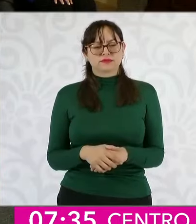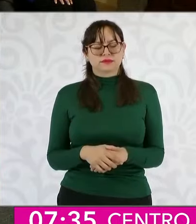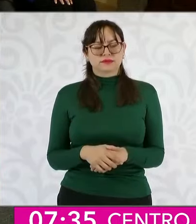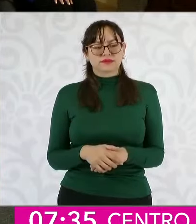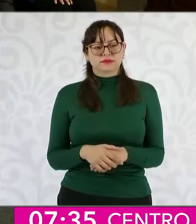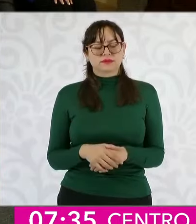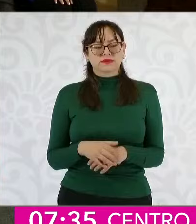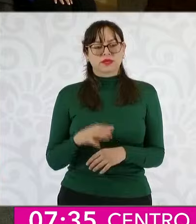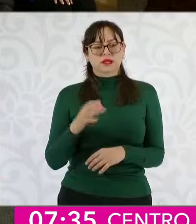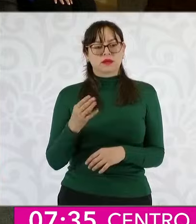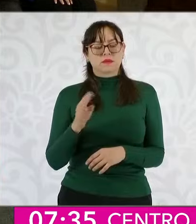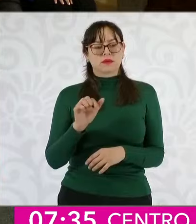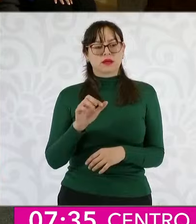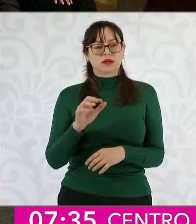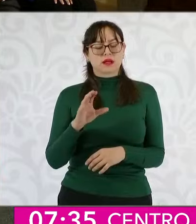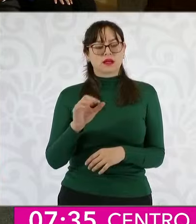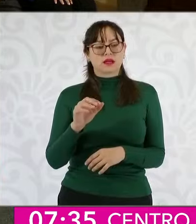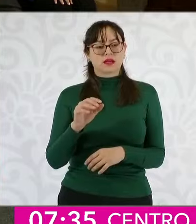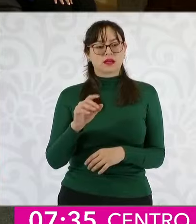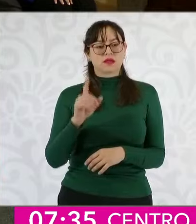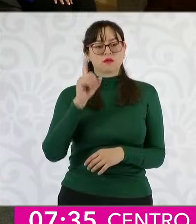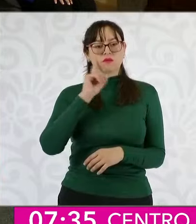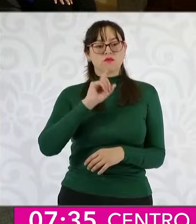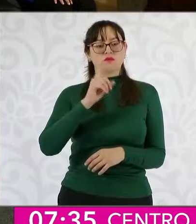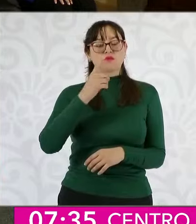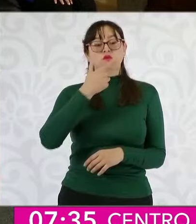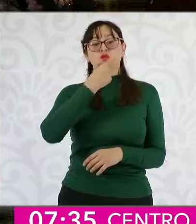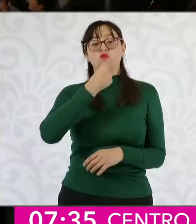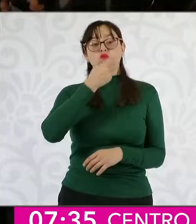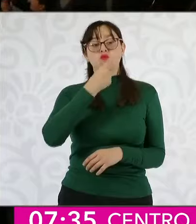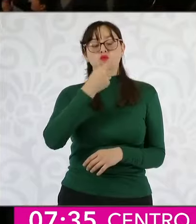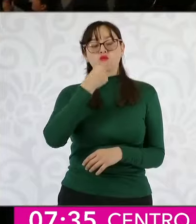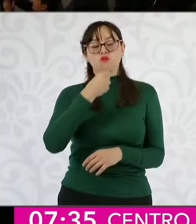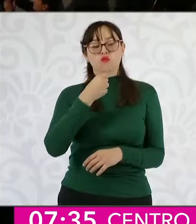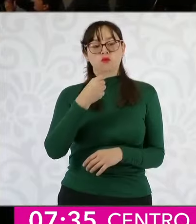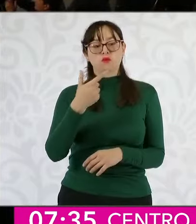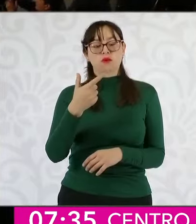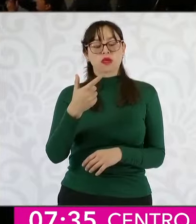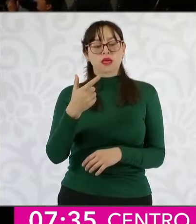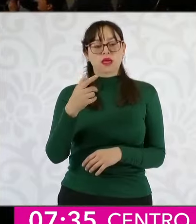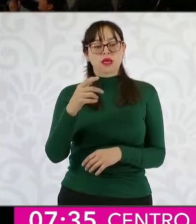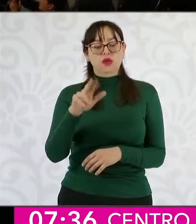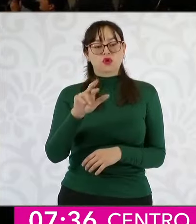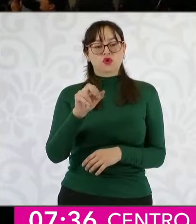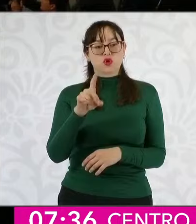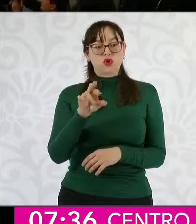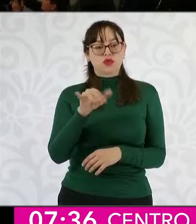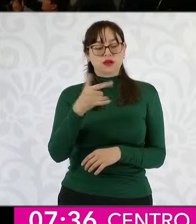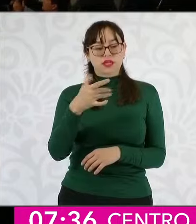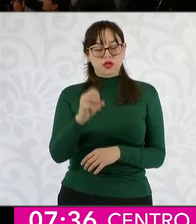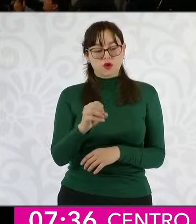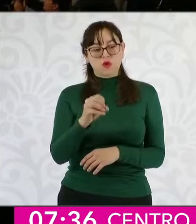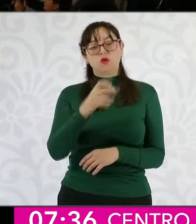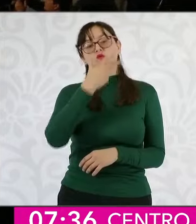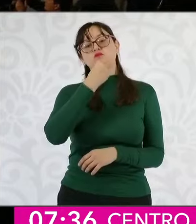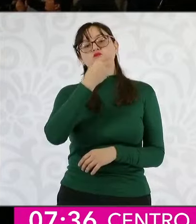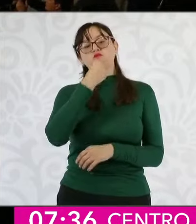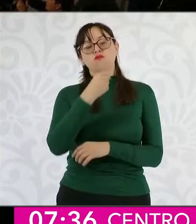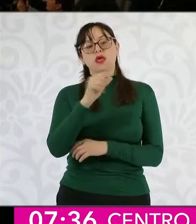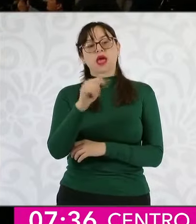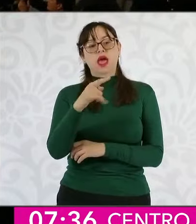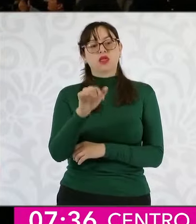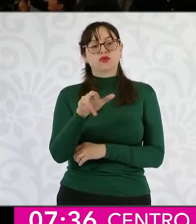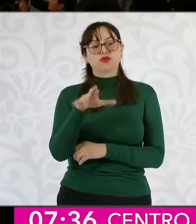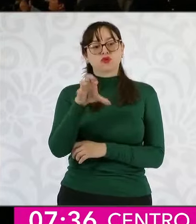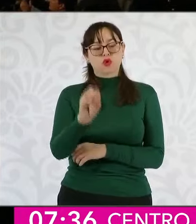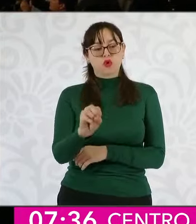Multiva. El maestro Rodrigo Herrera, presidente de Genoma Lab. Antonio del Valle, presidente del Consejo